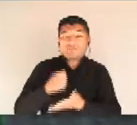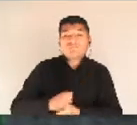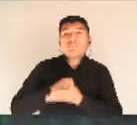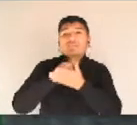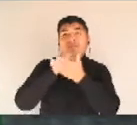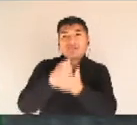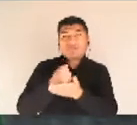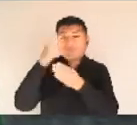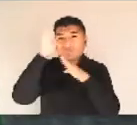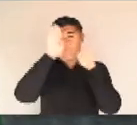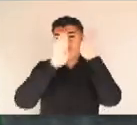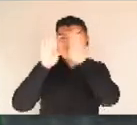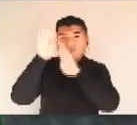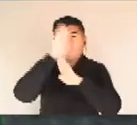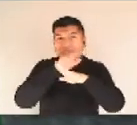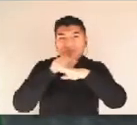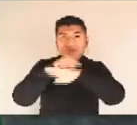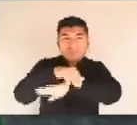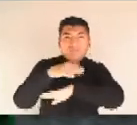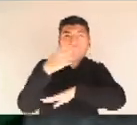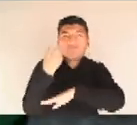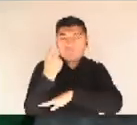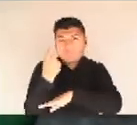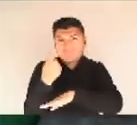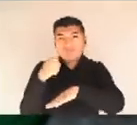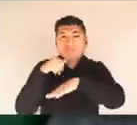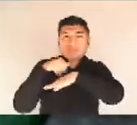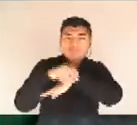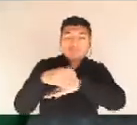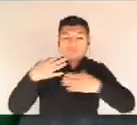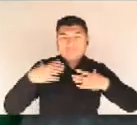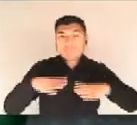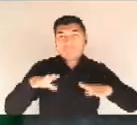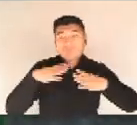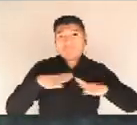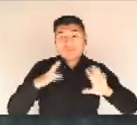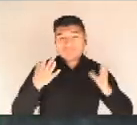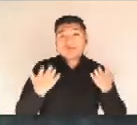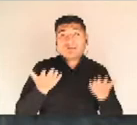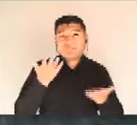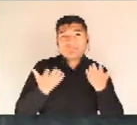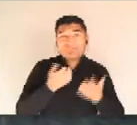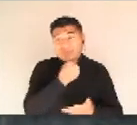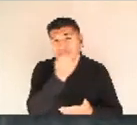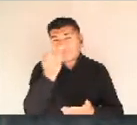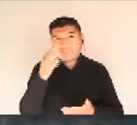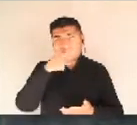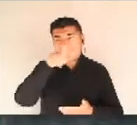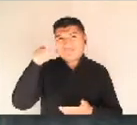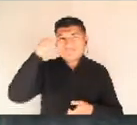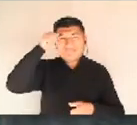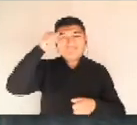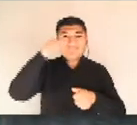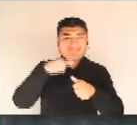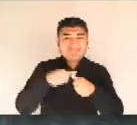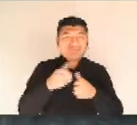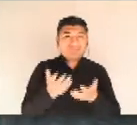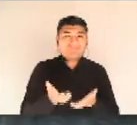se preocupaban mandaban dinero a veces mandaban ropa también quizás algunos se acuerdan